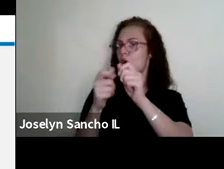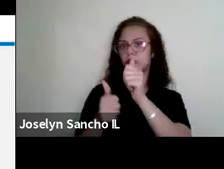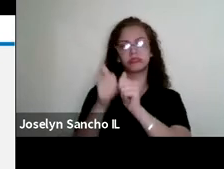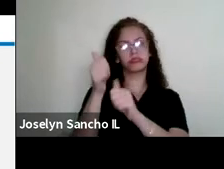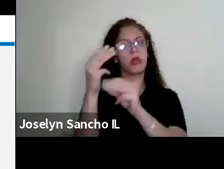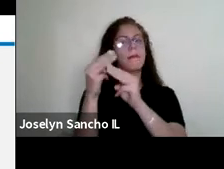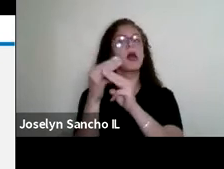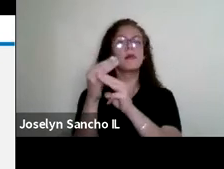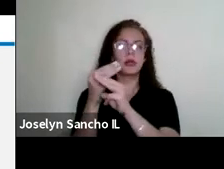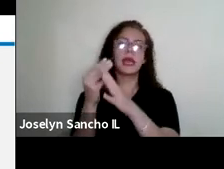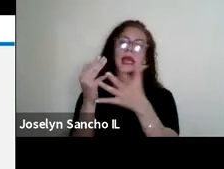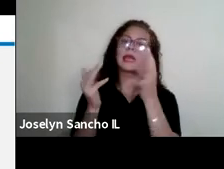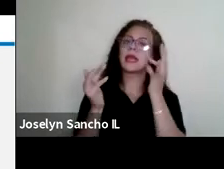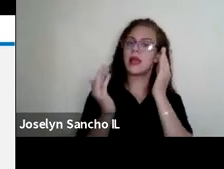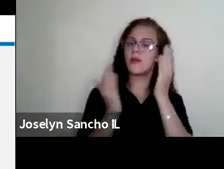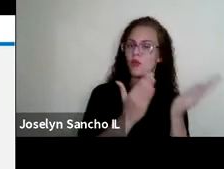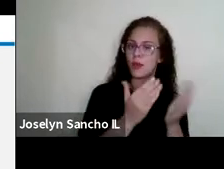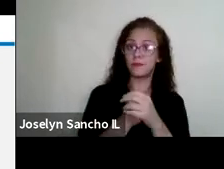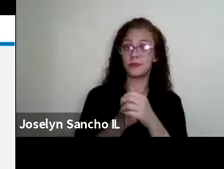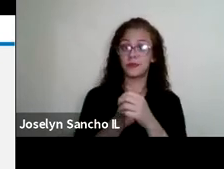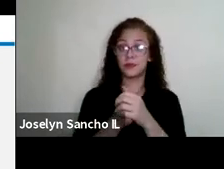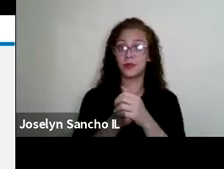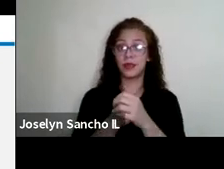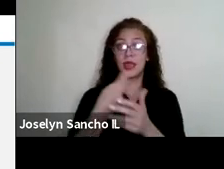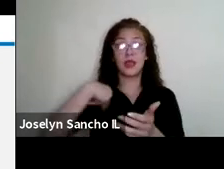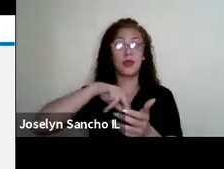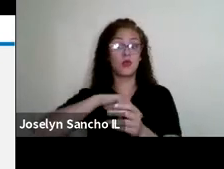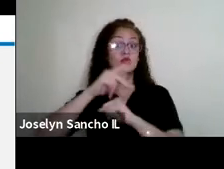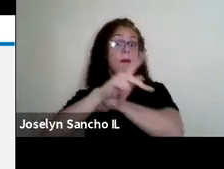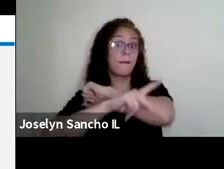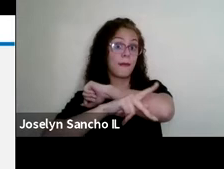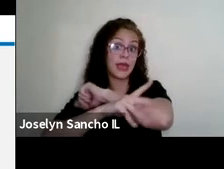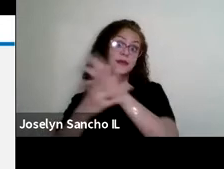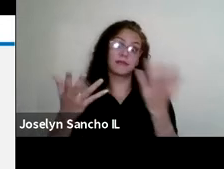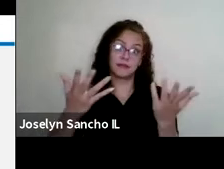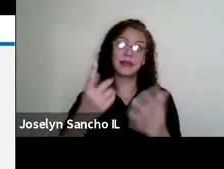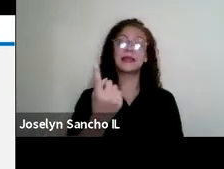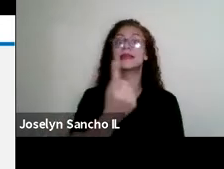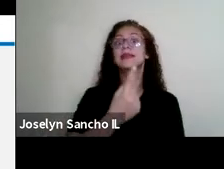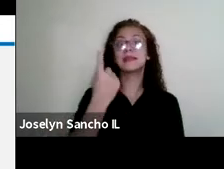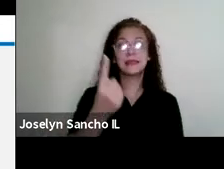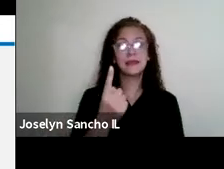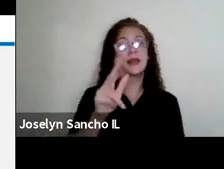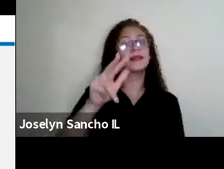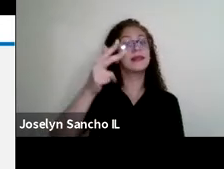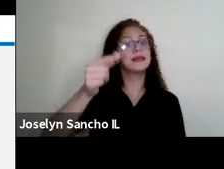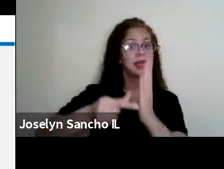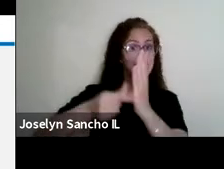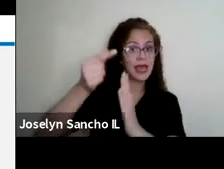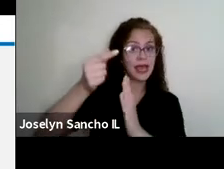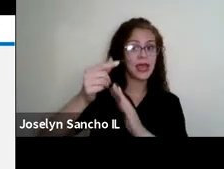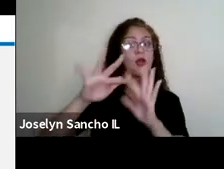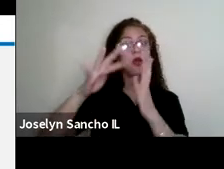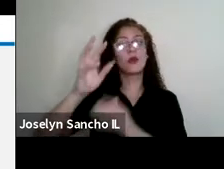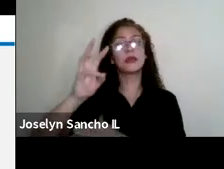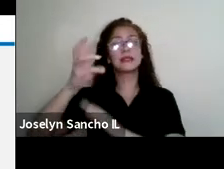en matemáticas que las niñas. Incluso en nuestro país, bueno, en nuestro país siempre, tanto en tercer grado como en